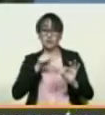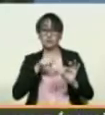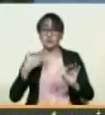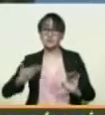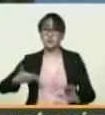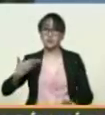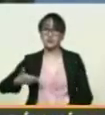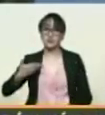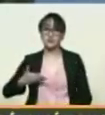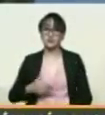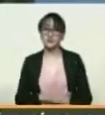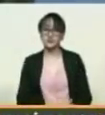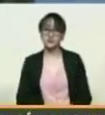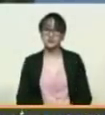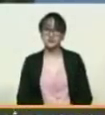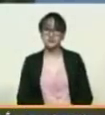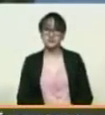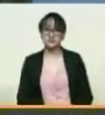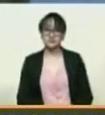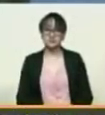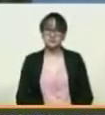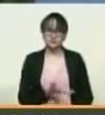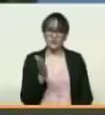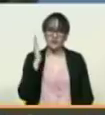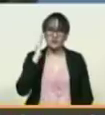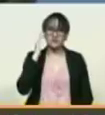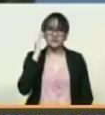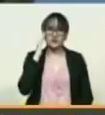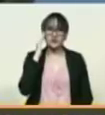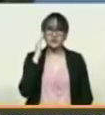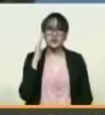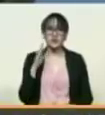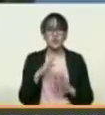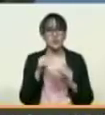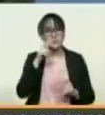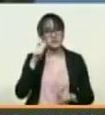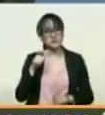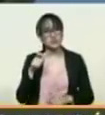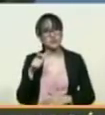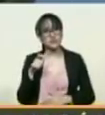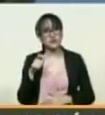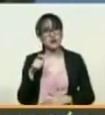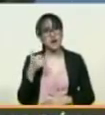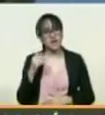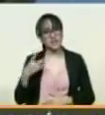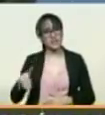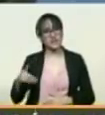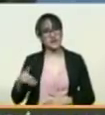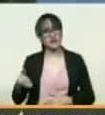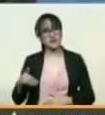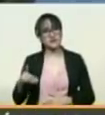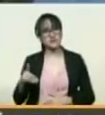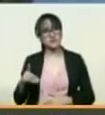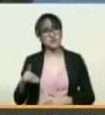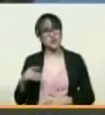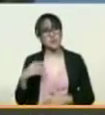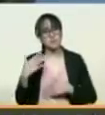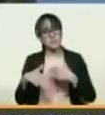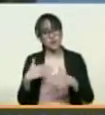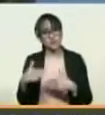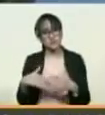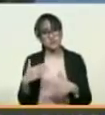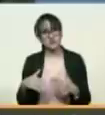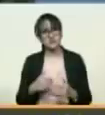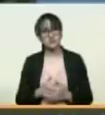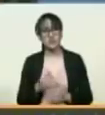Venezuela. Y sabemos que todos los involucrados tienen derecho al debido proceso,